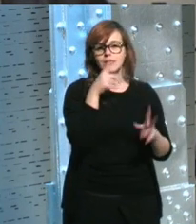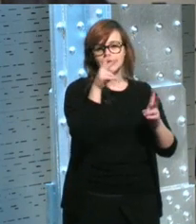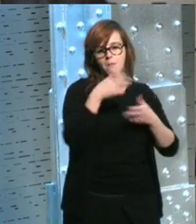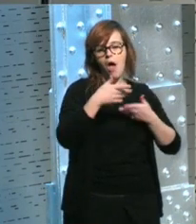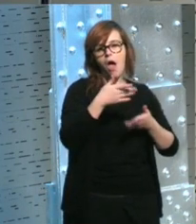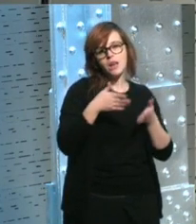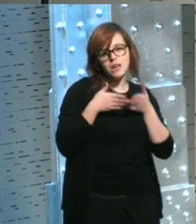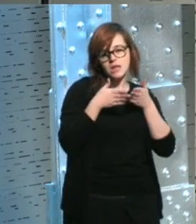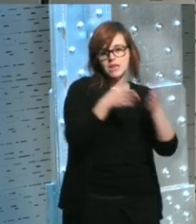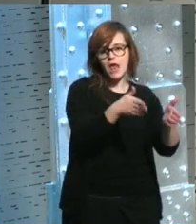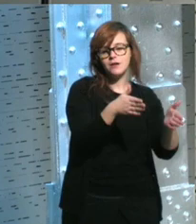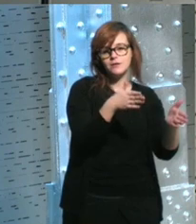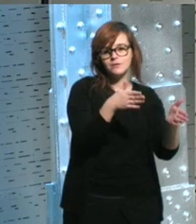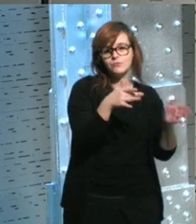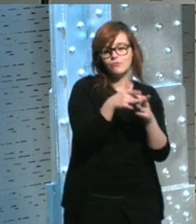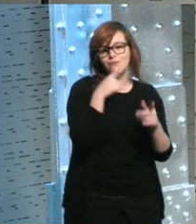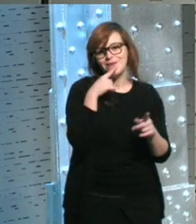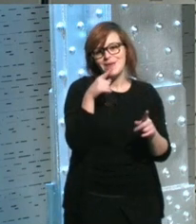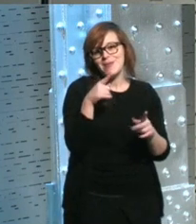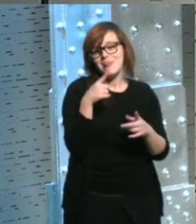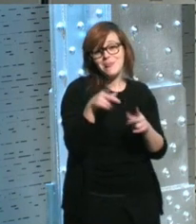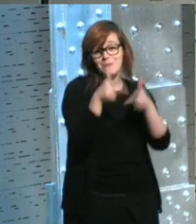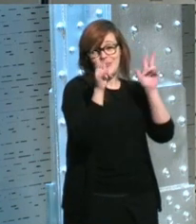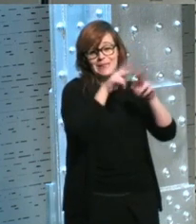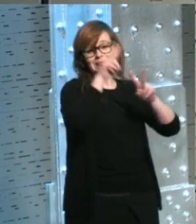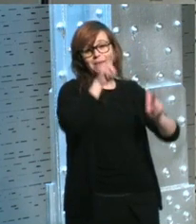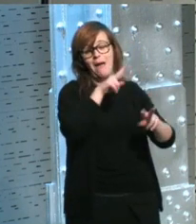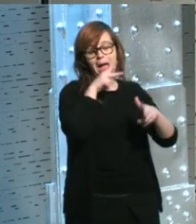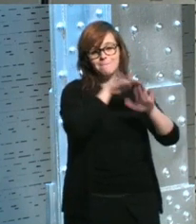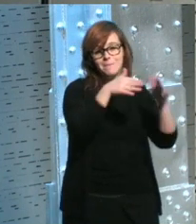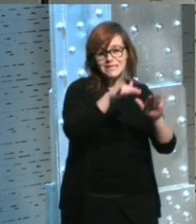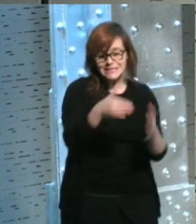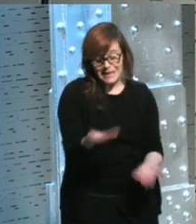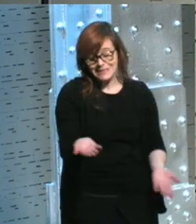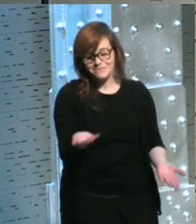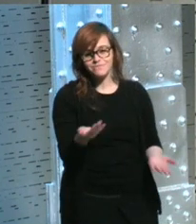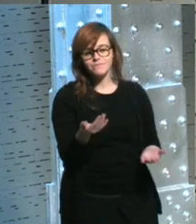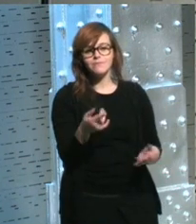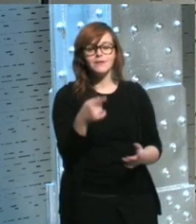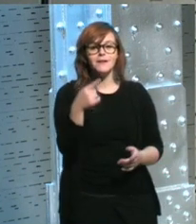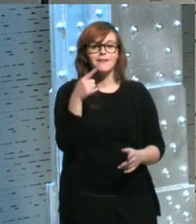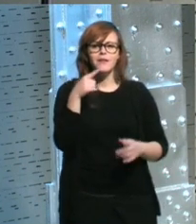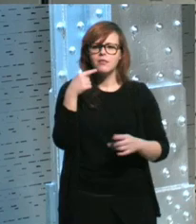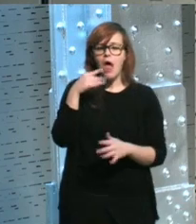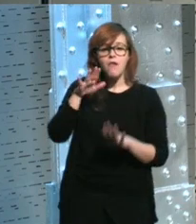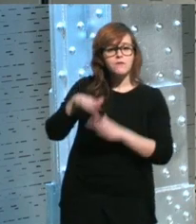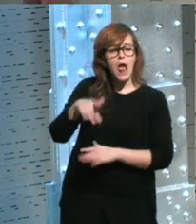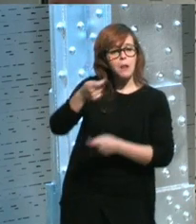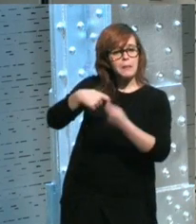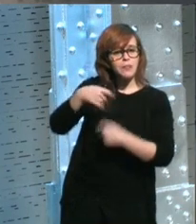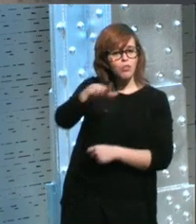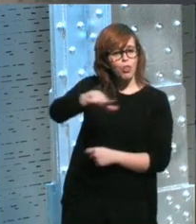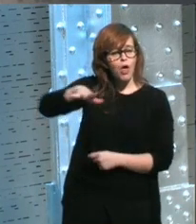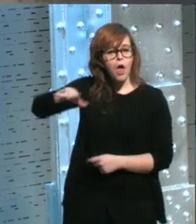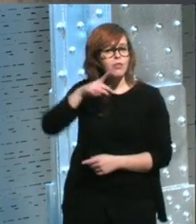pasa por el número de mesas que ponga en su... Acabará vendiendo los lugares, ¿no? No, va